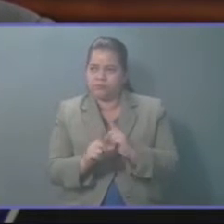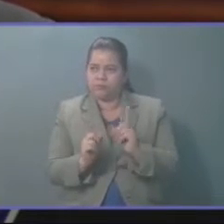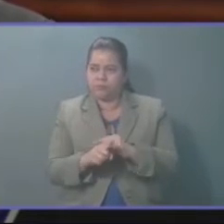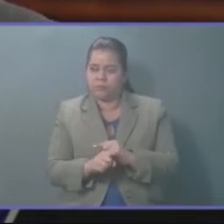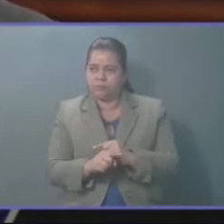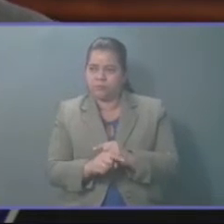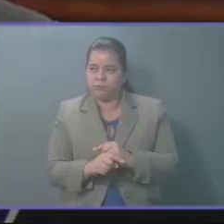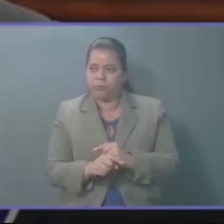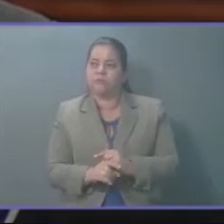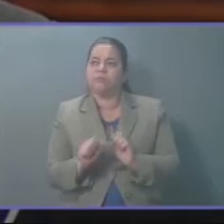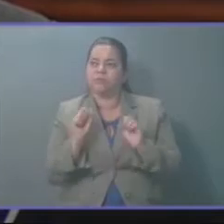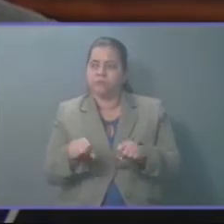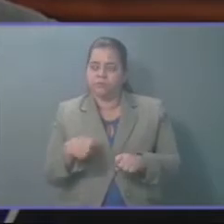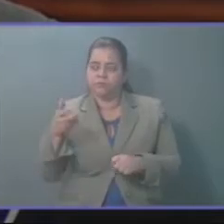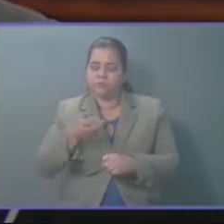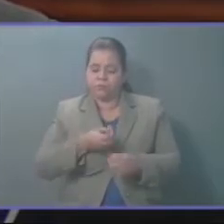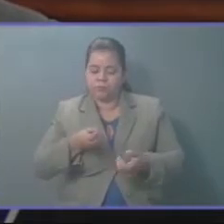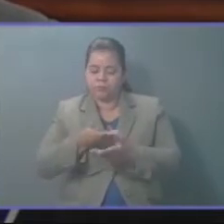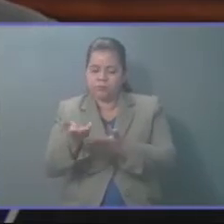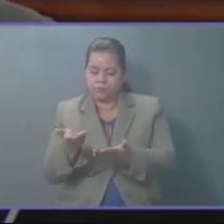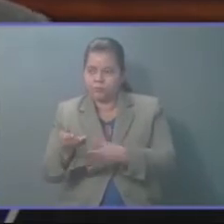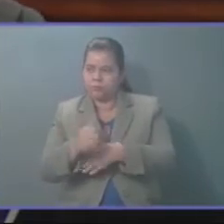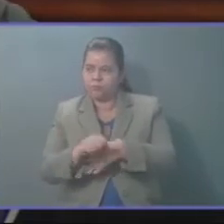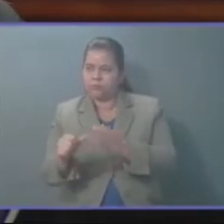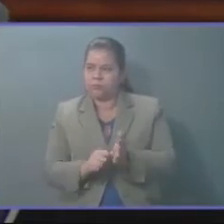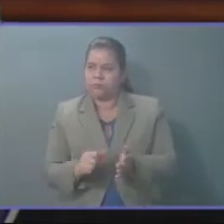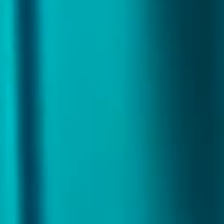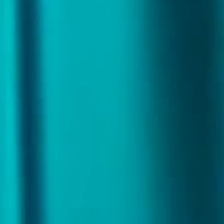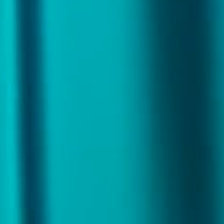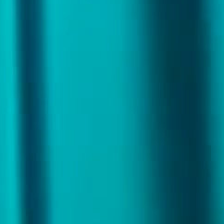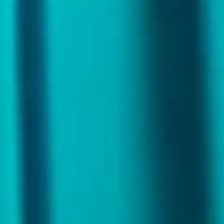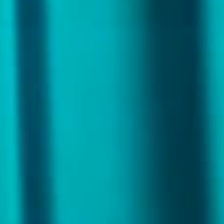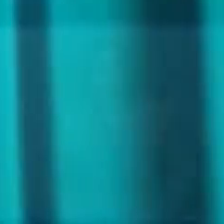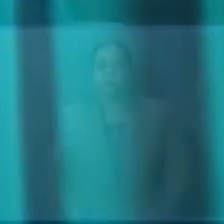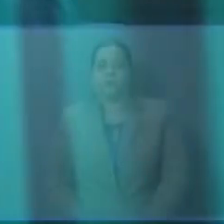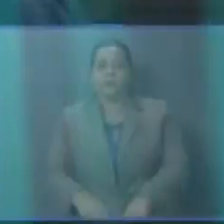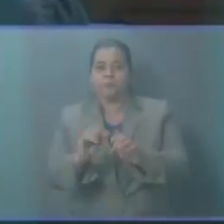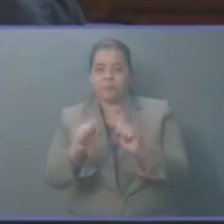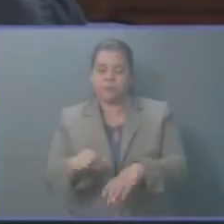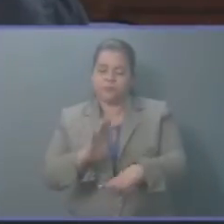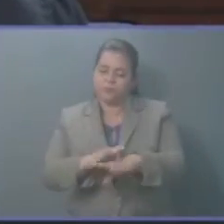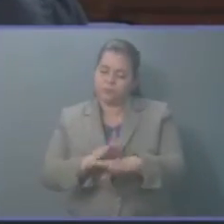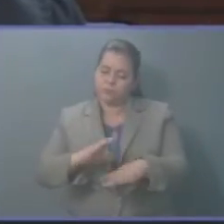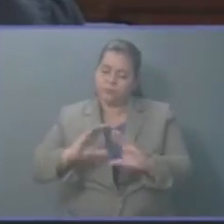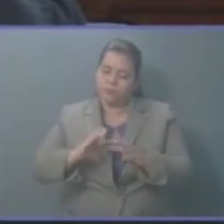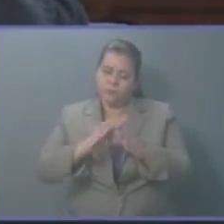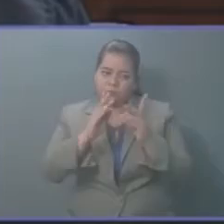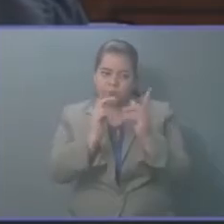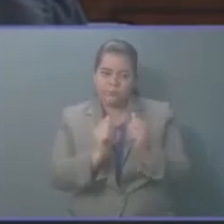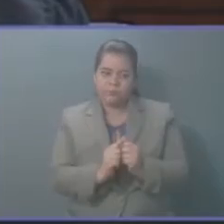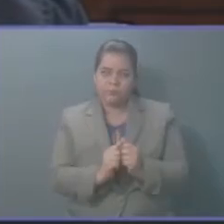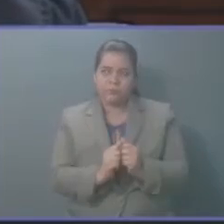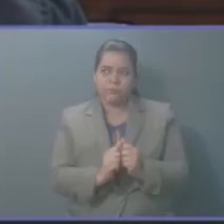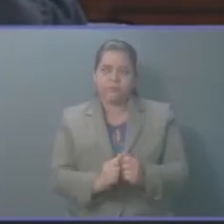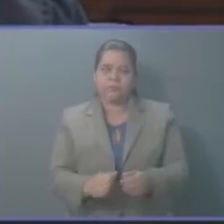efecto de que se someta a conocimiento del Pleno. Gracias, presidente. Por su parte, el jefe del Grupo